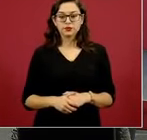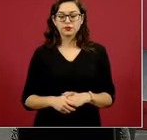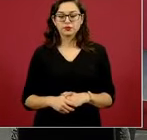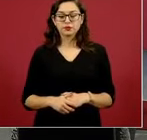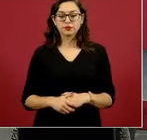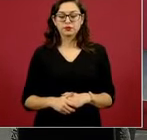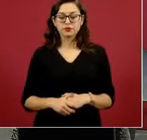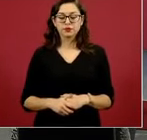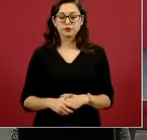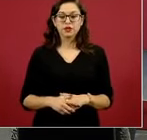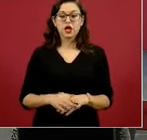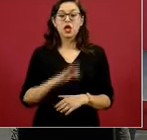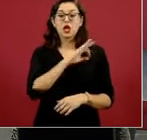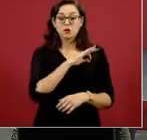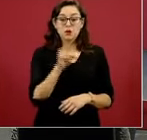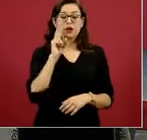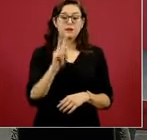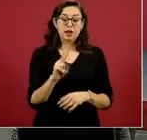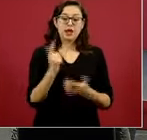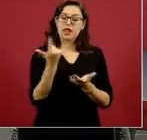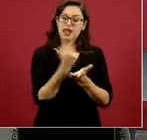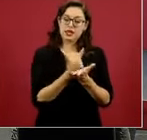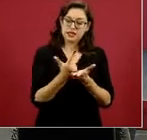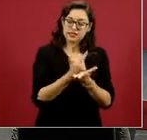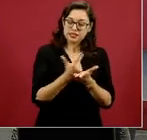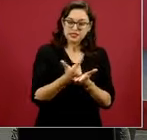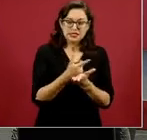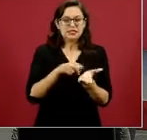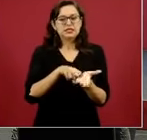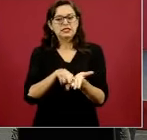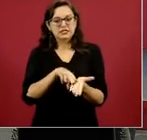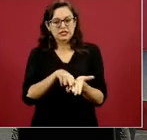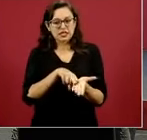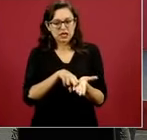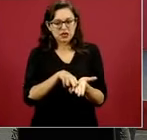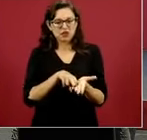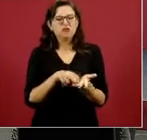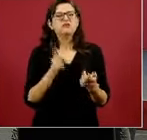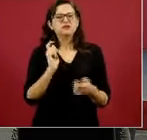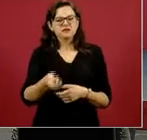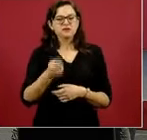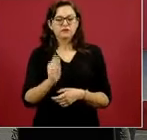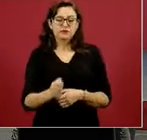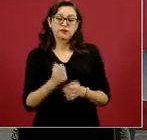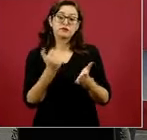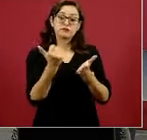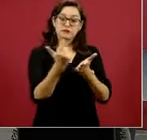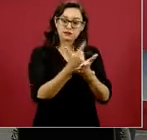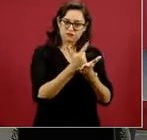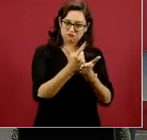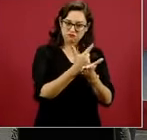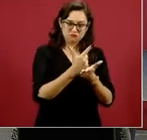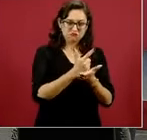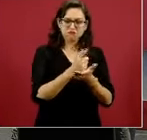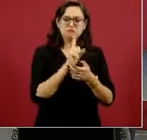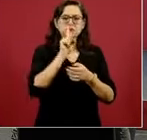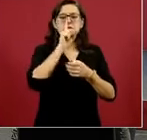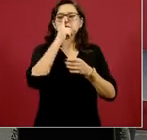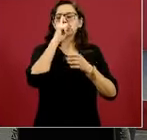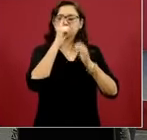presentan en gris y en negro son aquellos sospechosos. Los grises son los sospechosos que no tuvieron muestra. Como